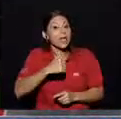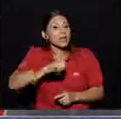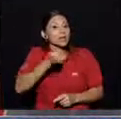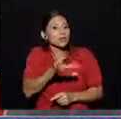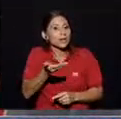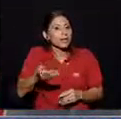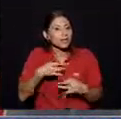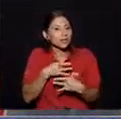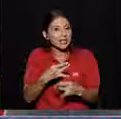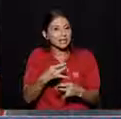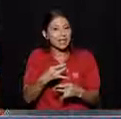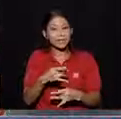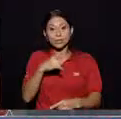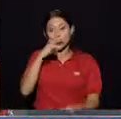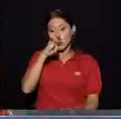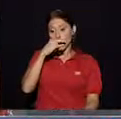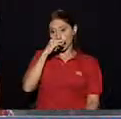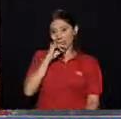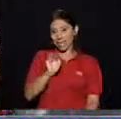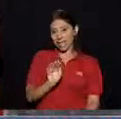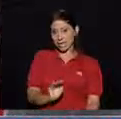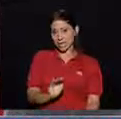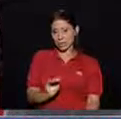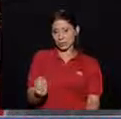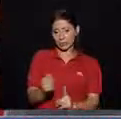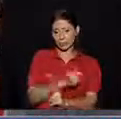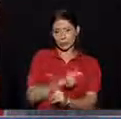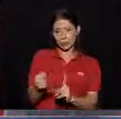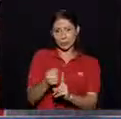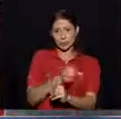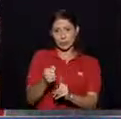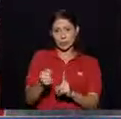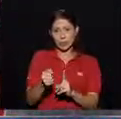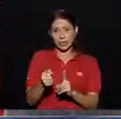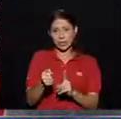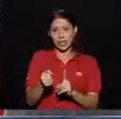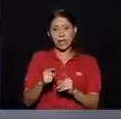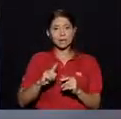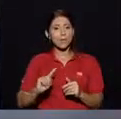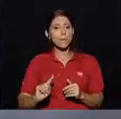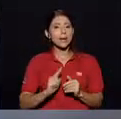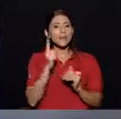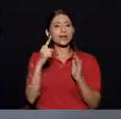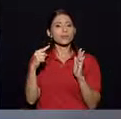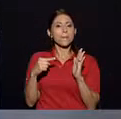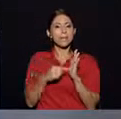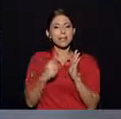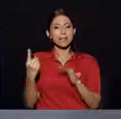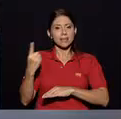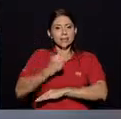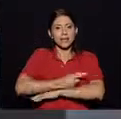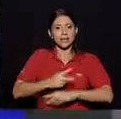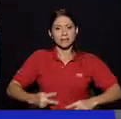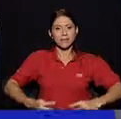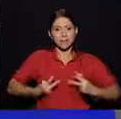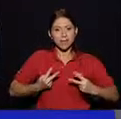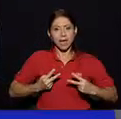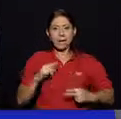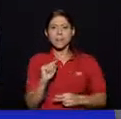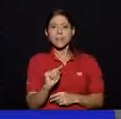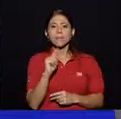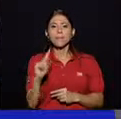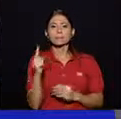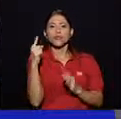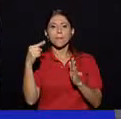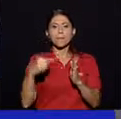son esenciales para el desarrollo neuronal. La violencia en los primeros 3 años de edad deja secuelas para toda la vida. Y